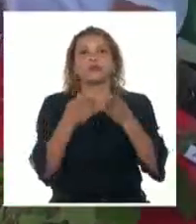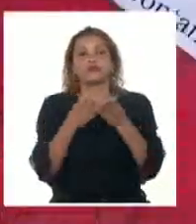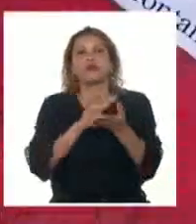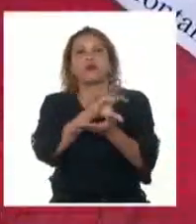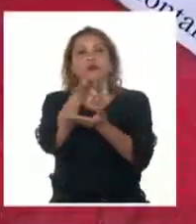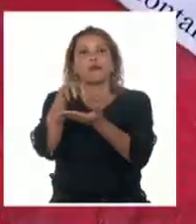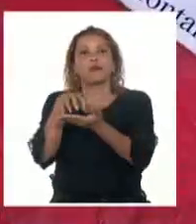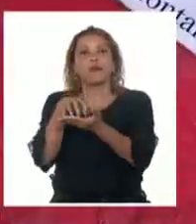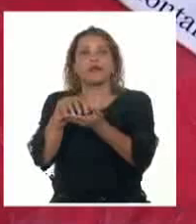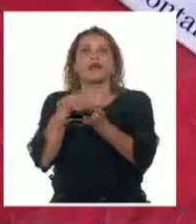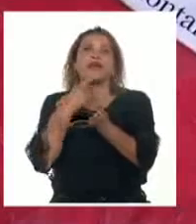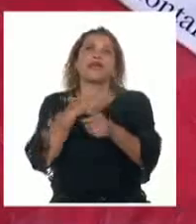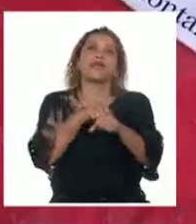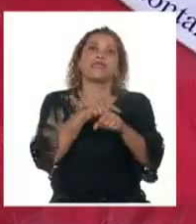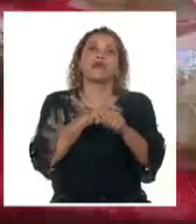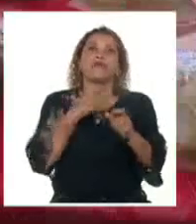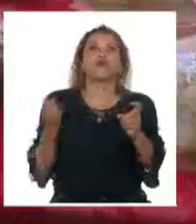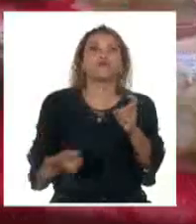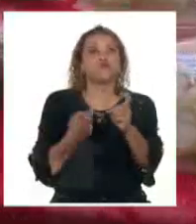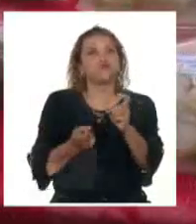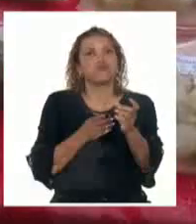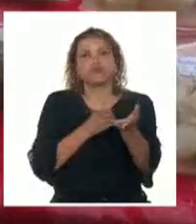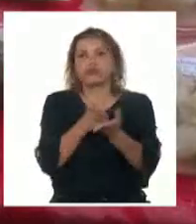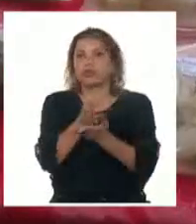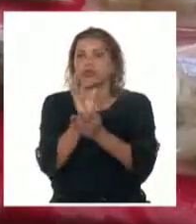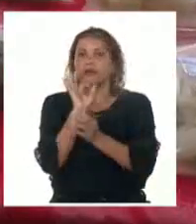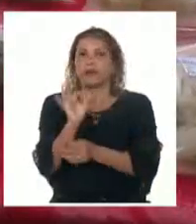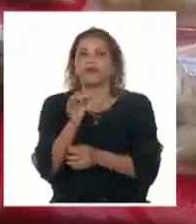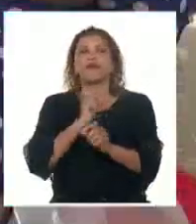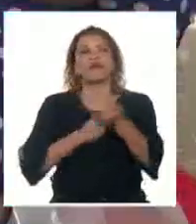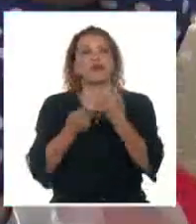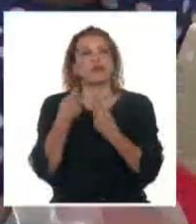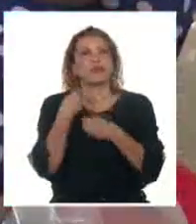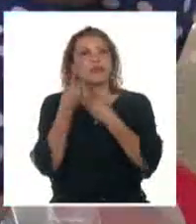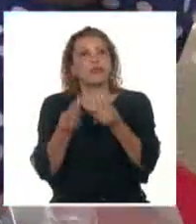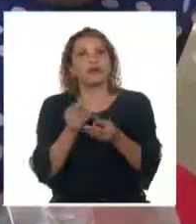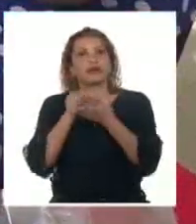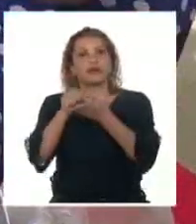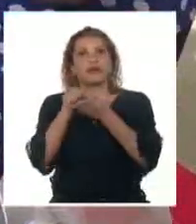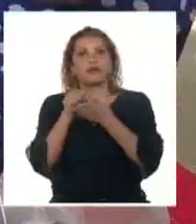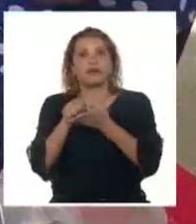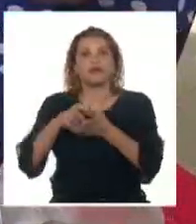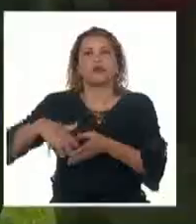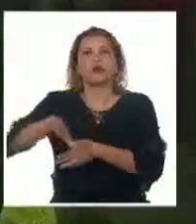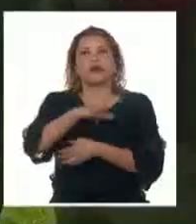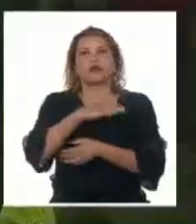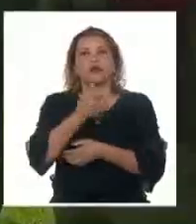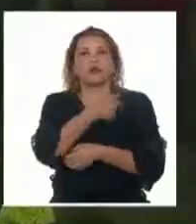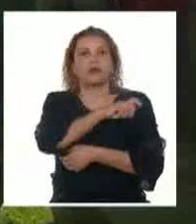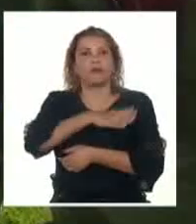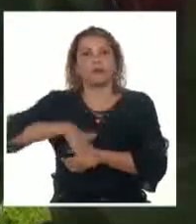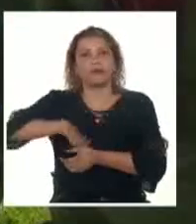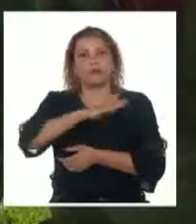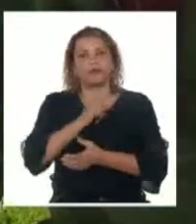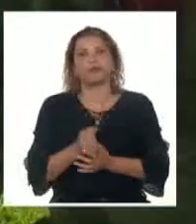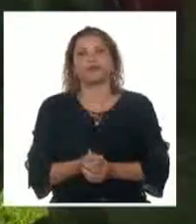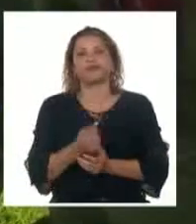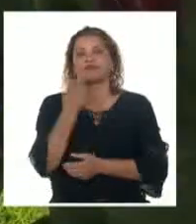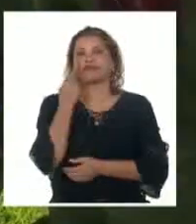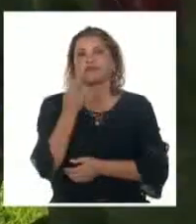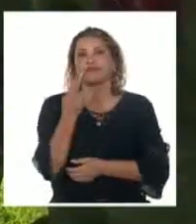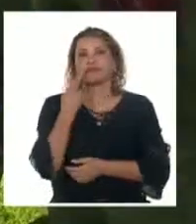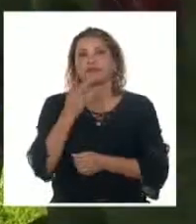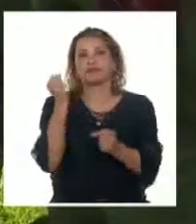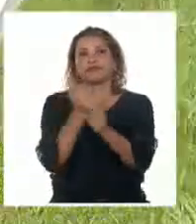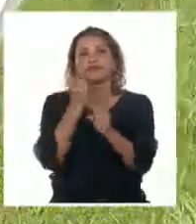que en tiempo de guerra mantiene su vitalidad para garantizar servicios básicos a las tropas y la población en reconocimiento al